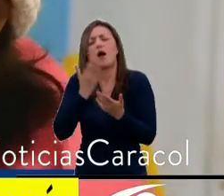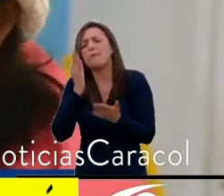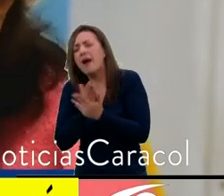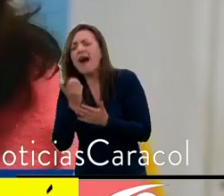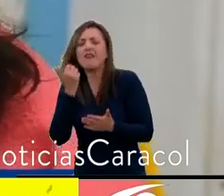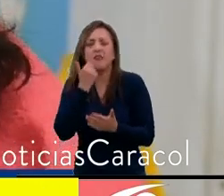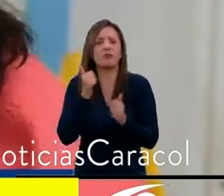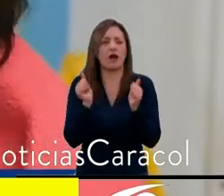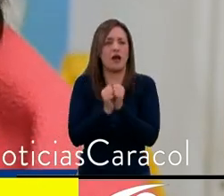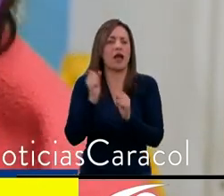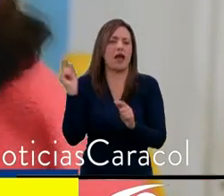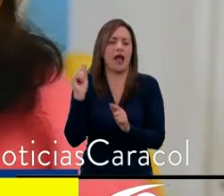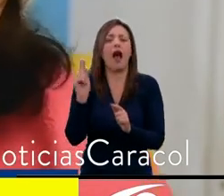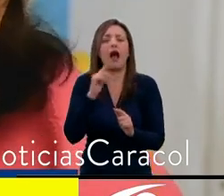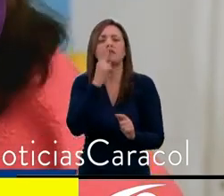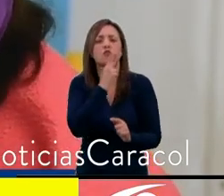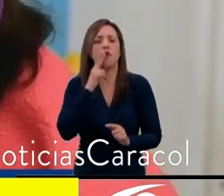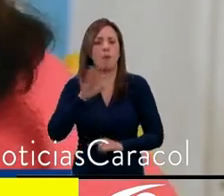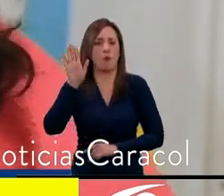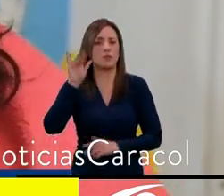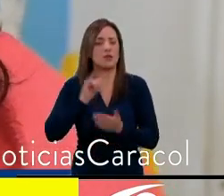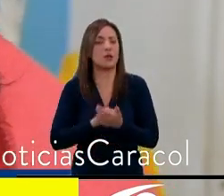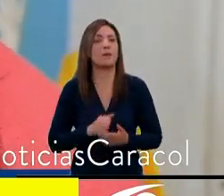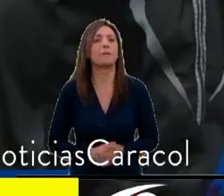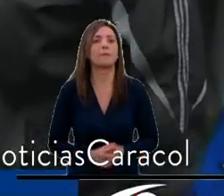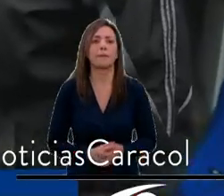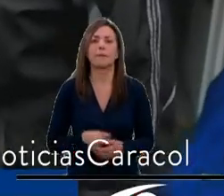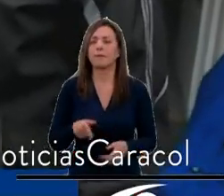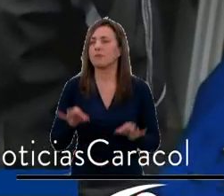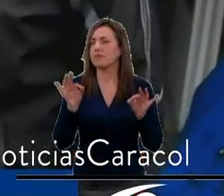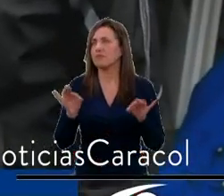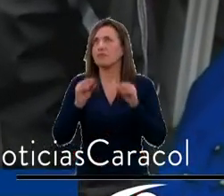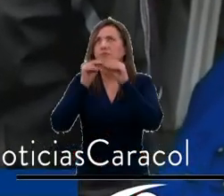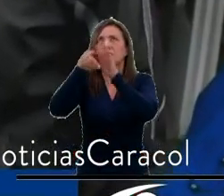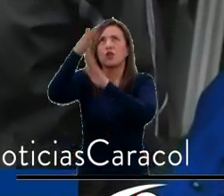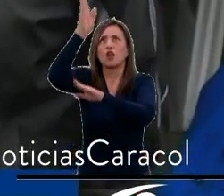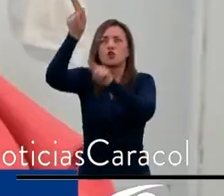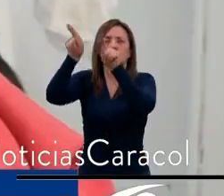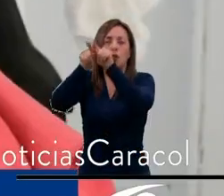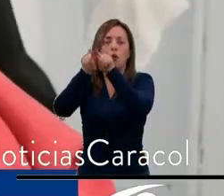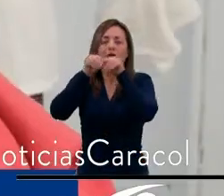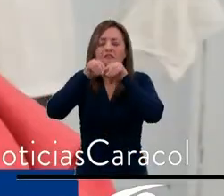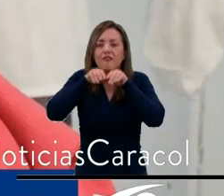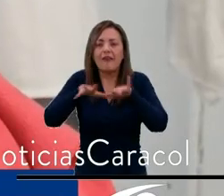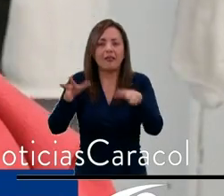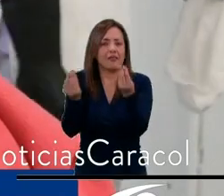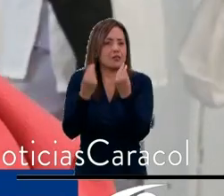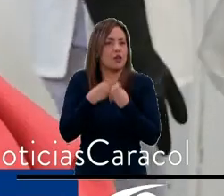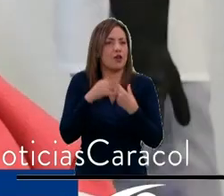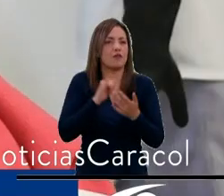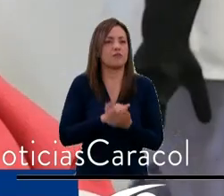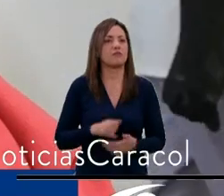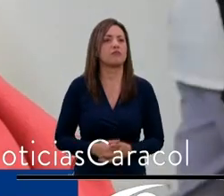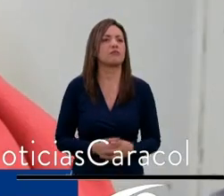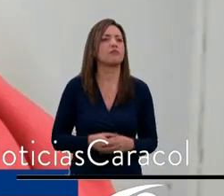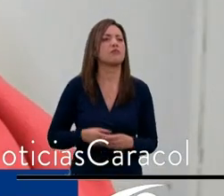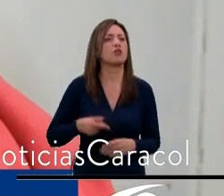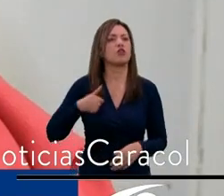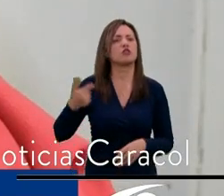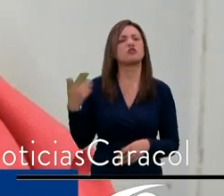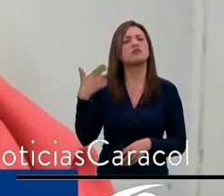sentimos súper bien. Eso es una bendición de Diosito. Nosotros nos quedamos el 7 de agosto